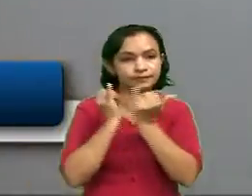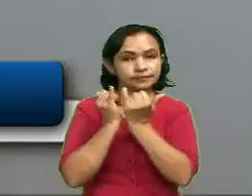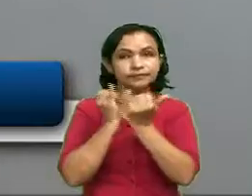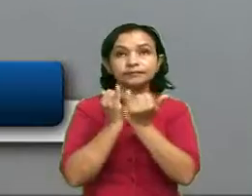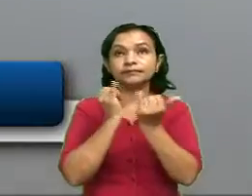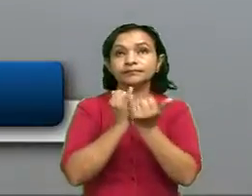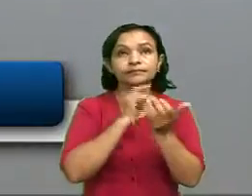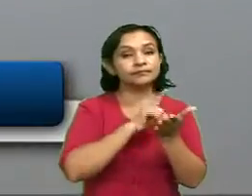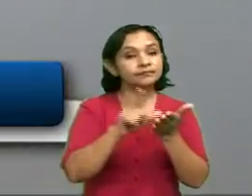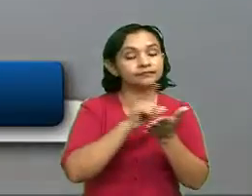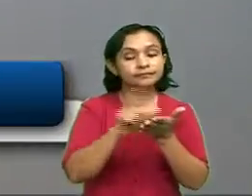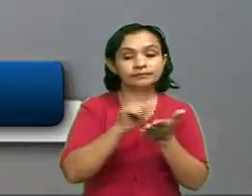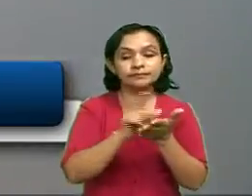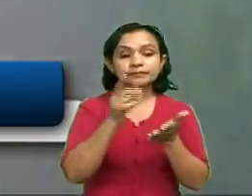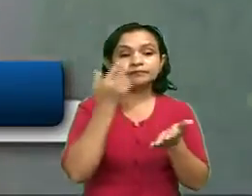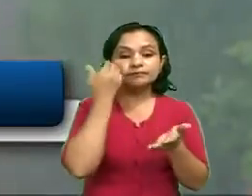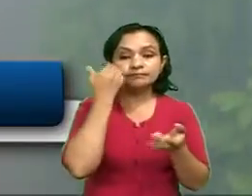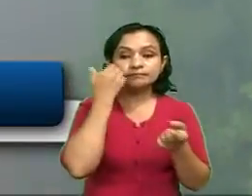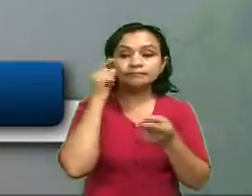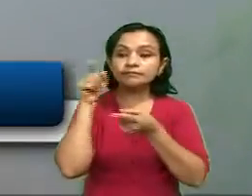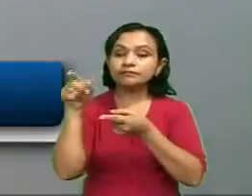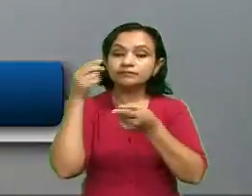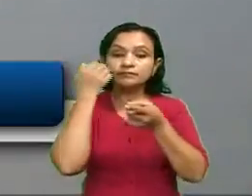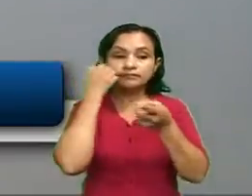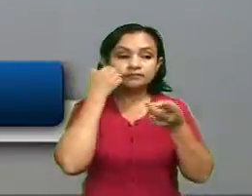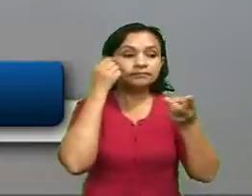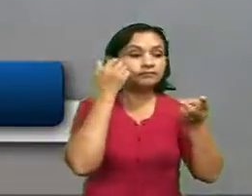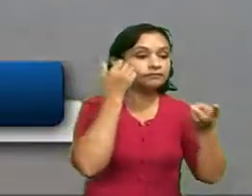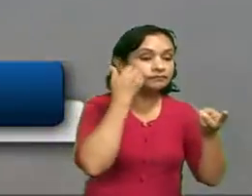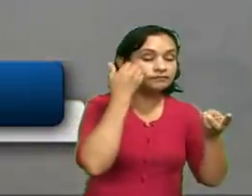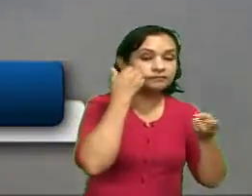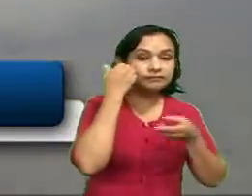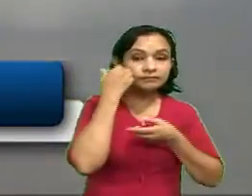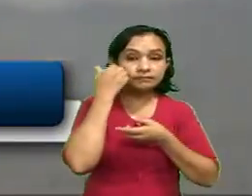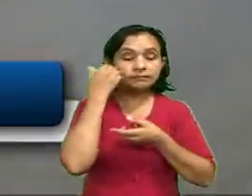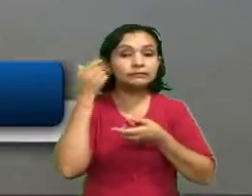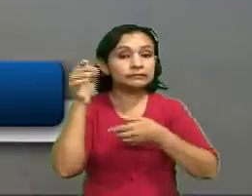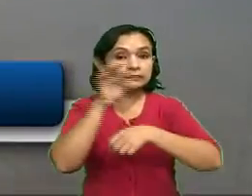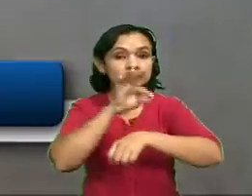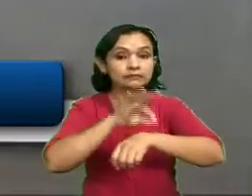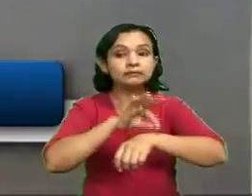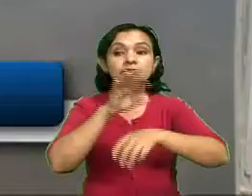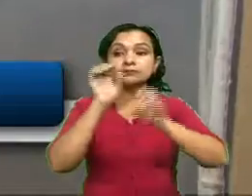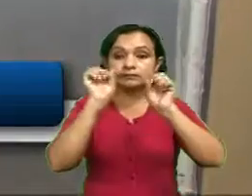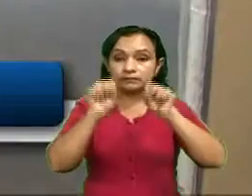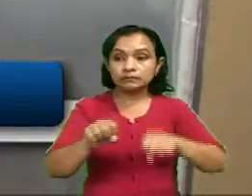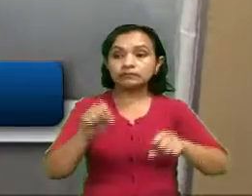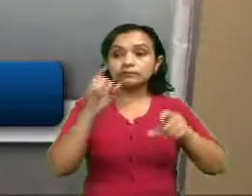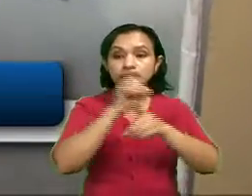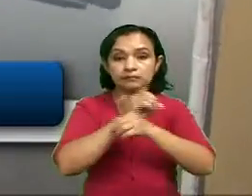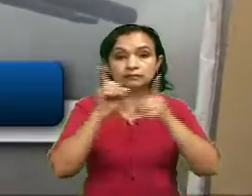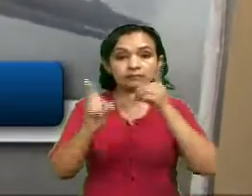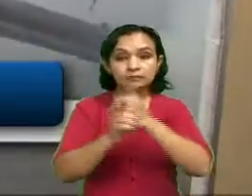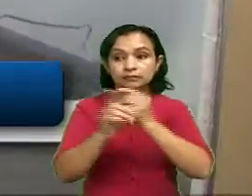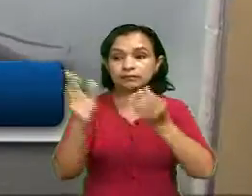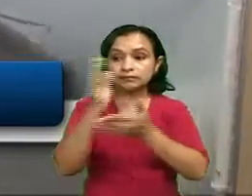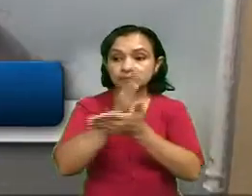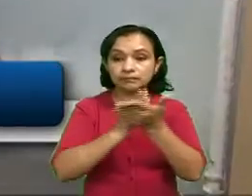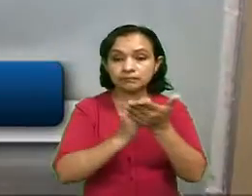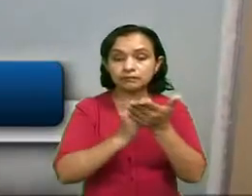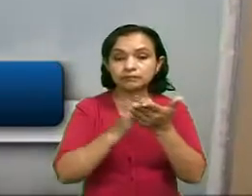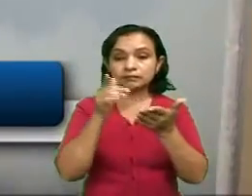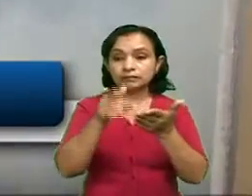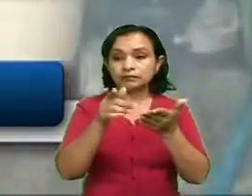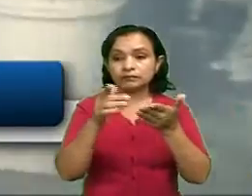eliminación de criadero y búsqueda de pacientes febriles. Porque si el paciente es sospechoso de dengue, también debemos de sospechar de que alrededor